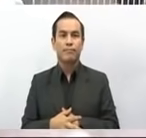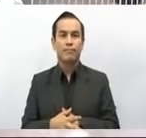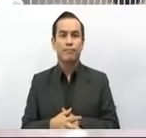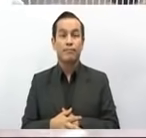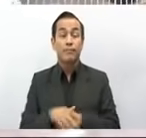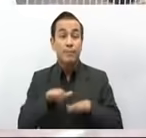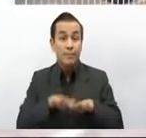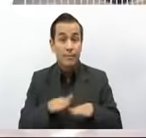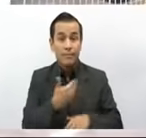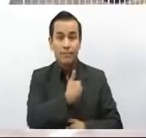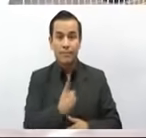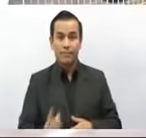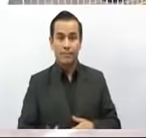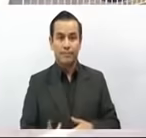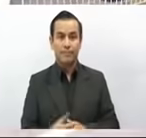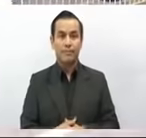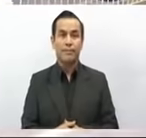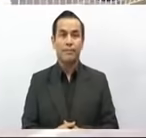Gracias, señor presidente.